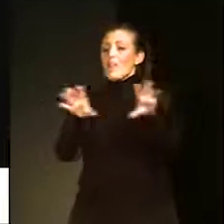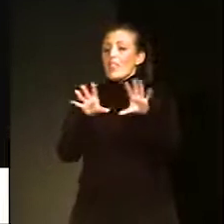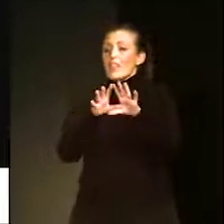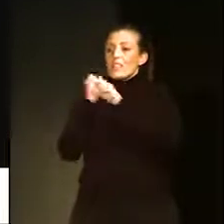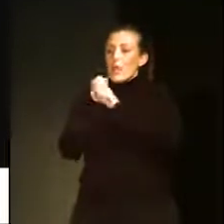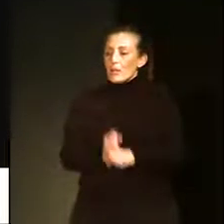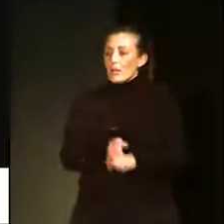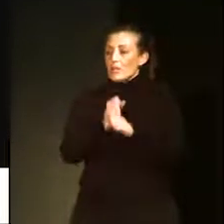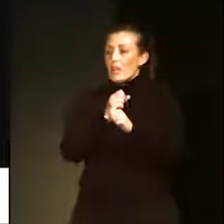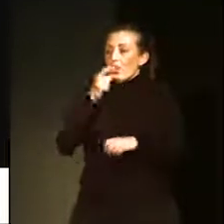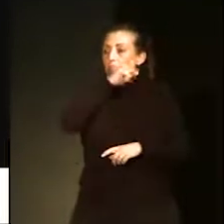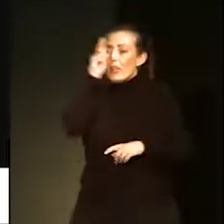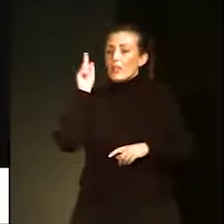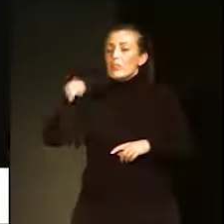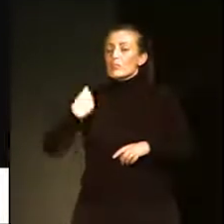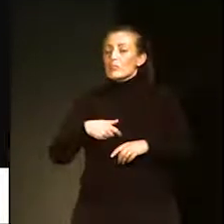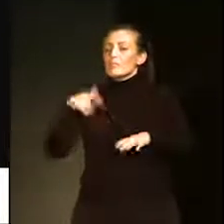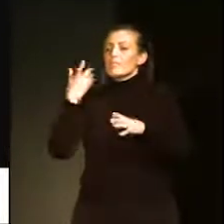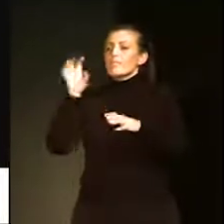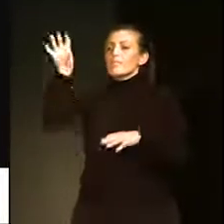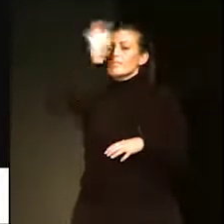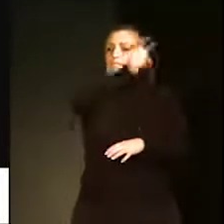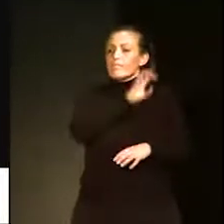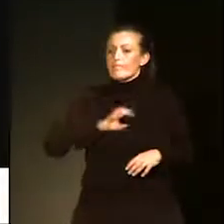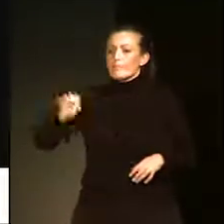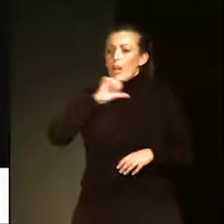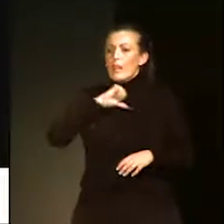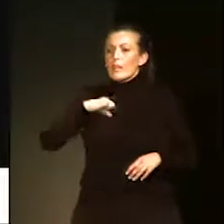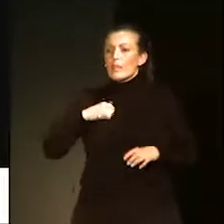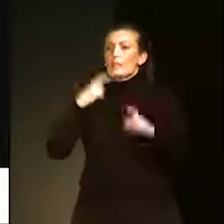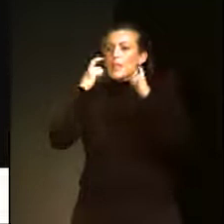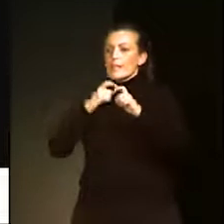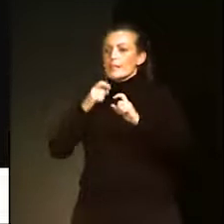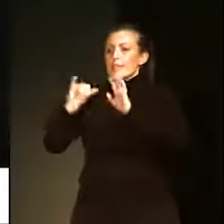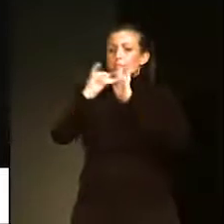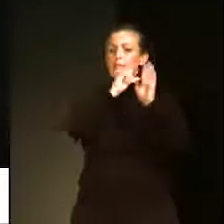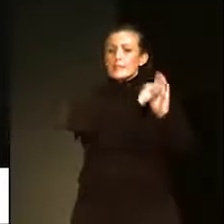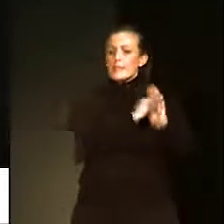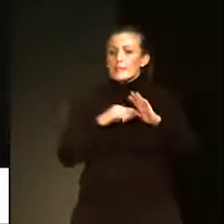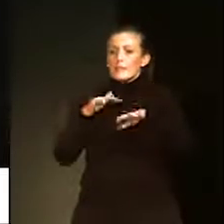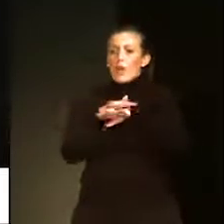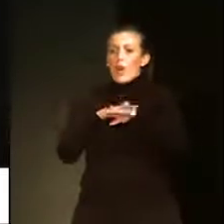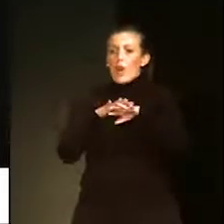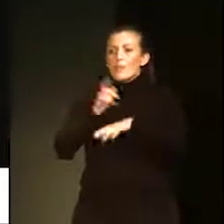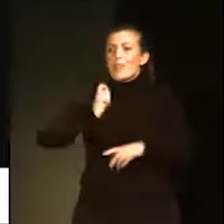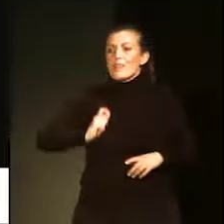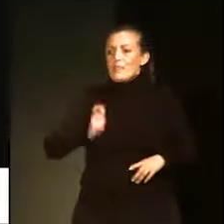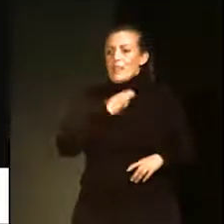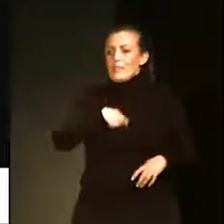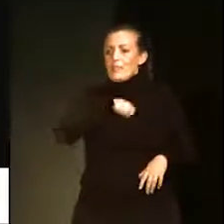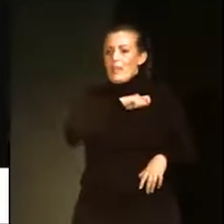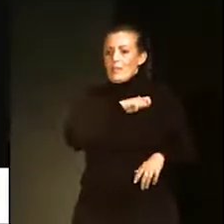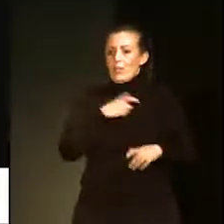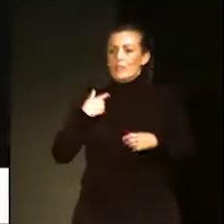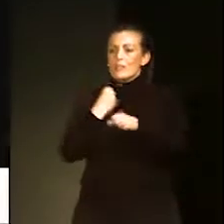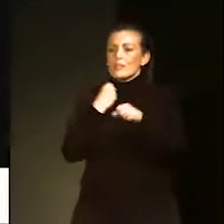a recorrer las distintas comunidades autónomas para seguir acercándonos al tejido profesional español que trabaja en el